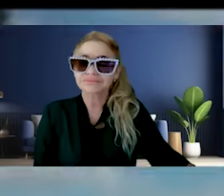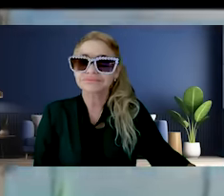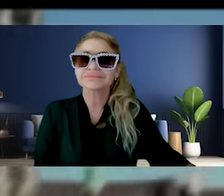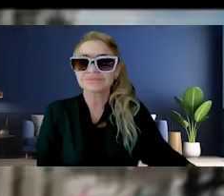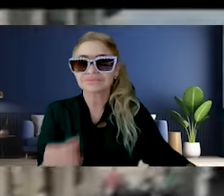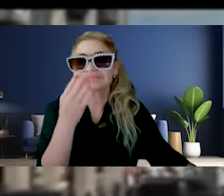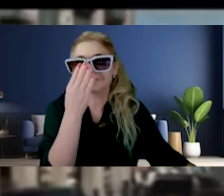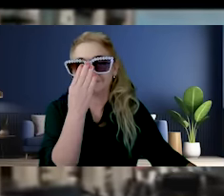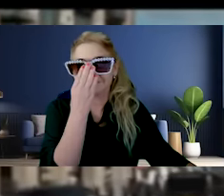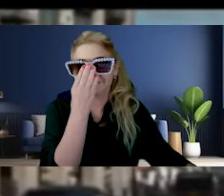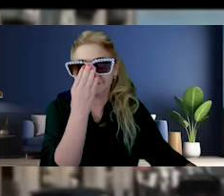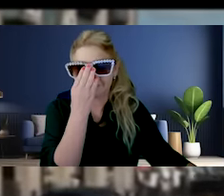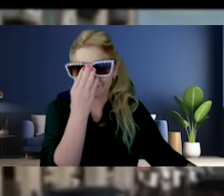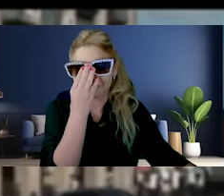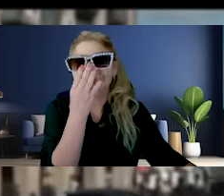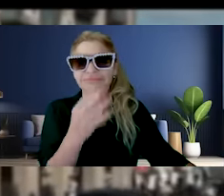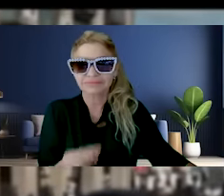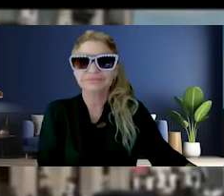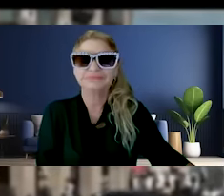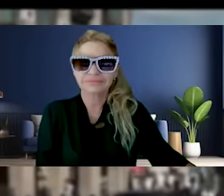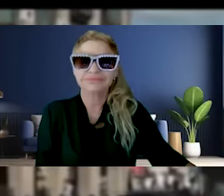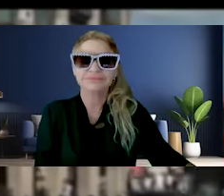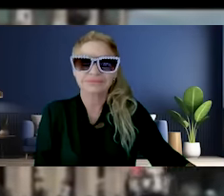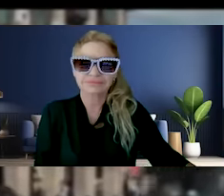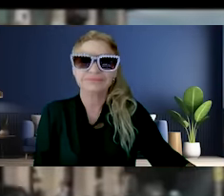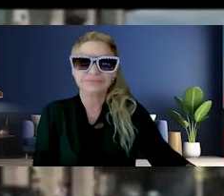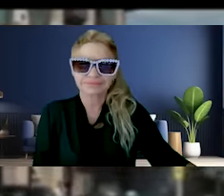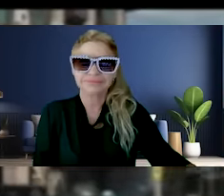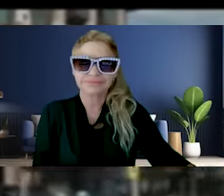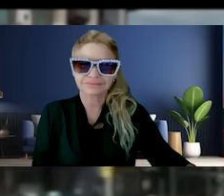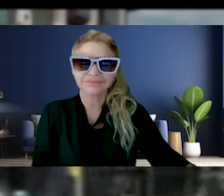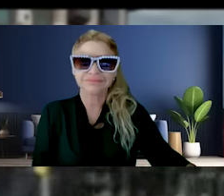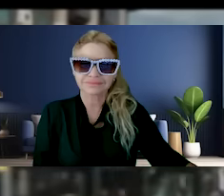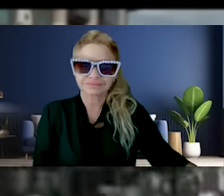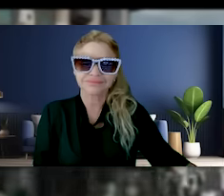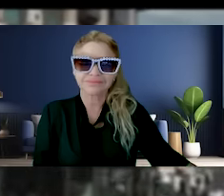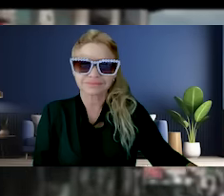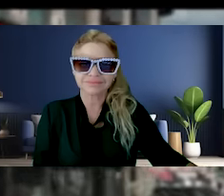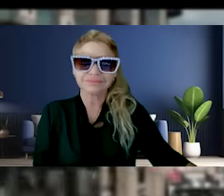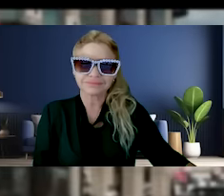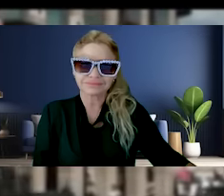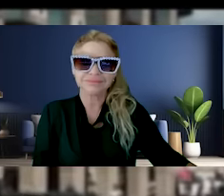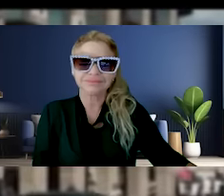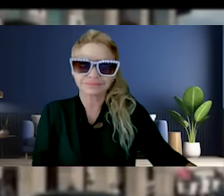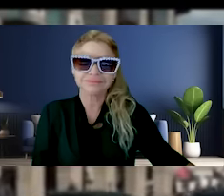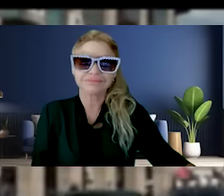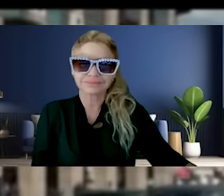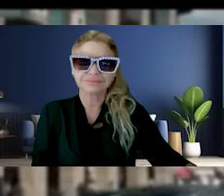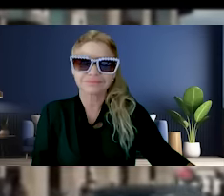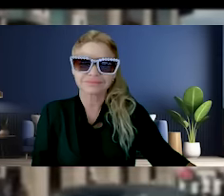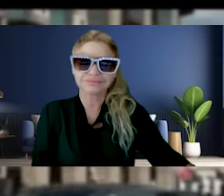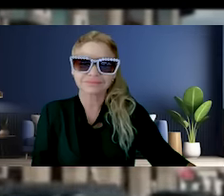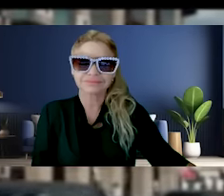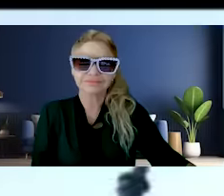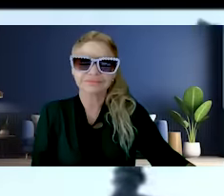Aquí en el Reino Unido hay más de 6 millones de cámaras, una cada 11 personas, cámaras que registran cada uno de nuestros movimientos